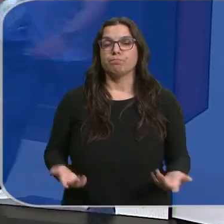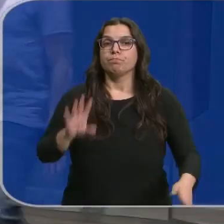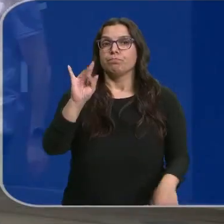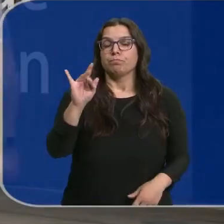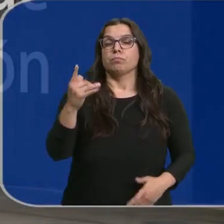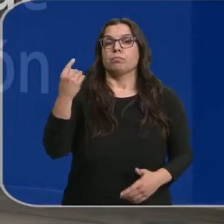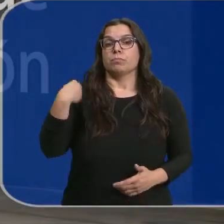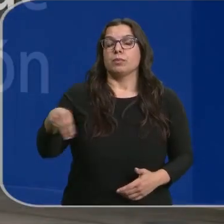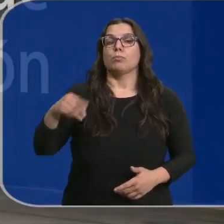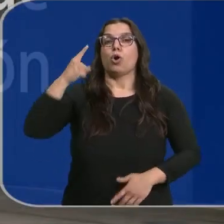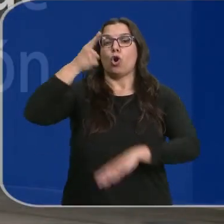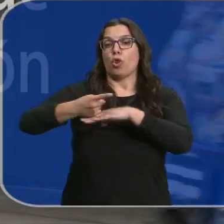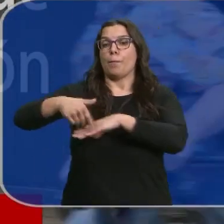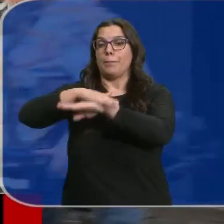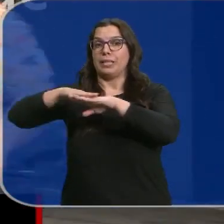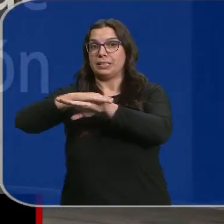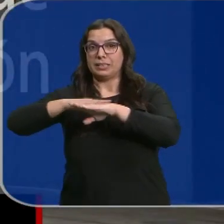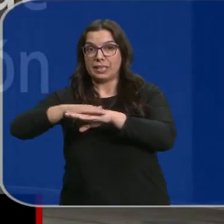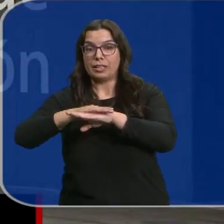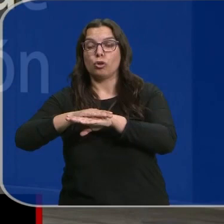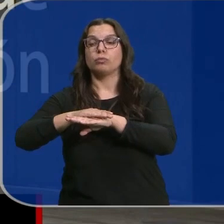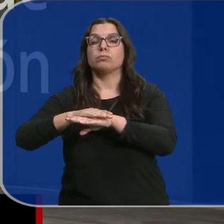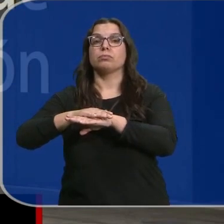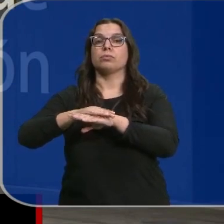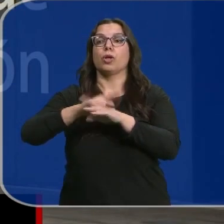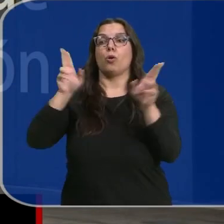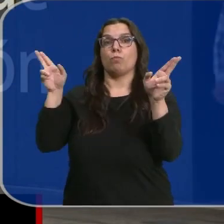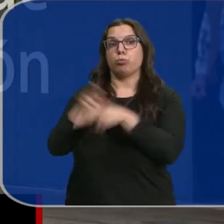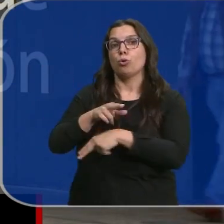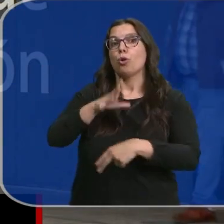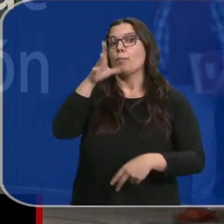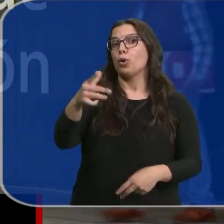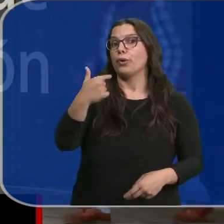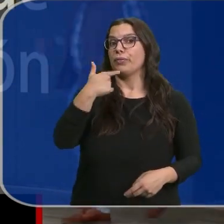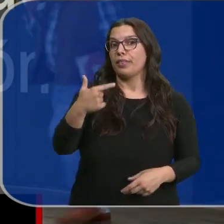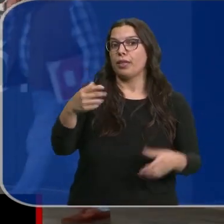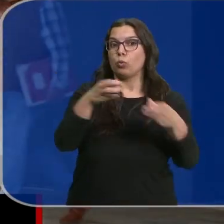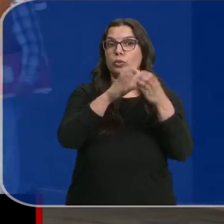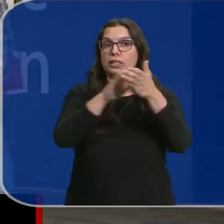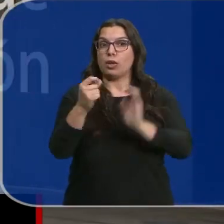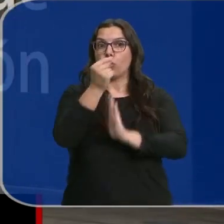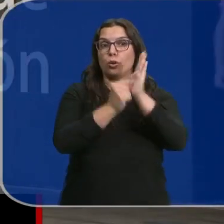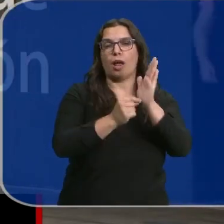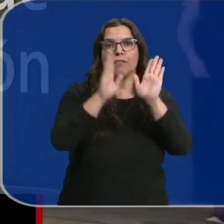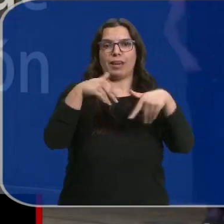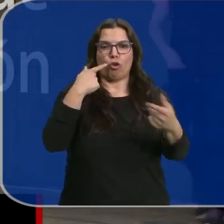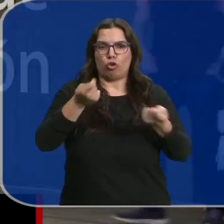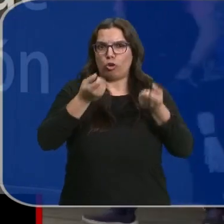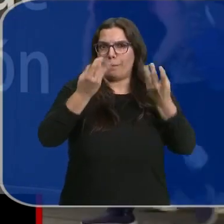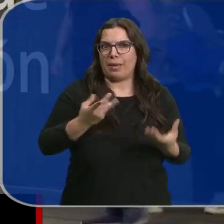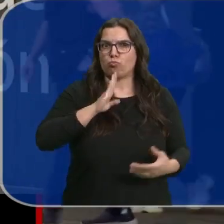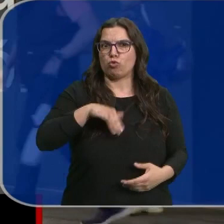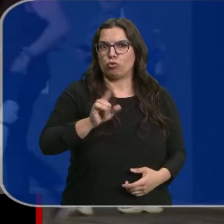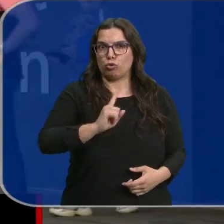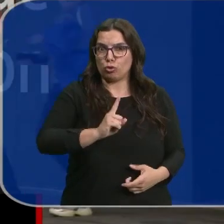Sí, con el decaimiento de la orden ministerial tomada por el Gobierno al considerar que las medidas de la Junta estaban llevando a que no se controlara